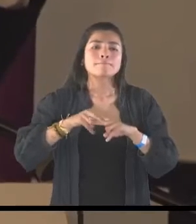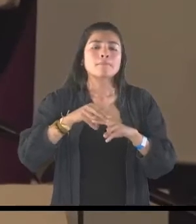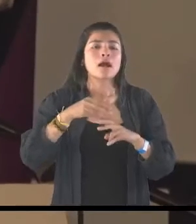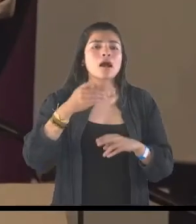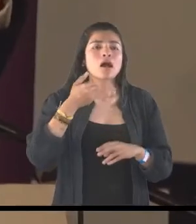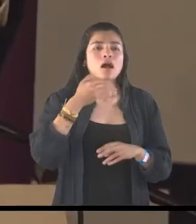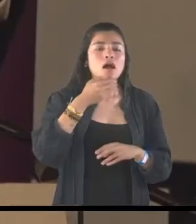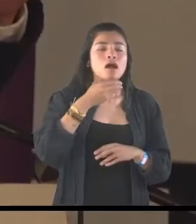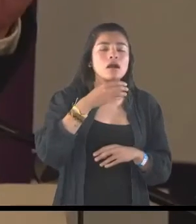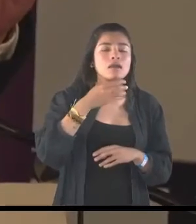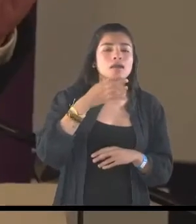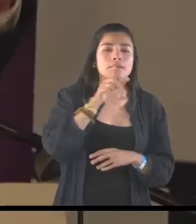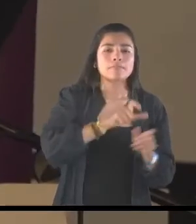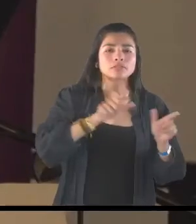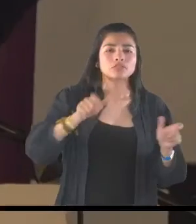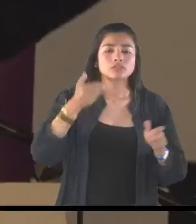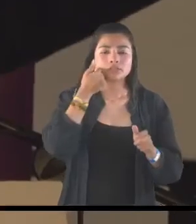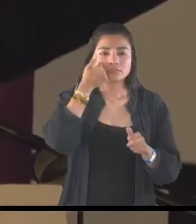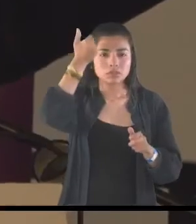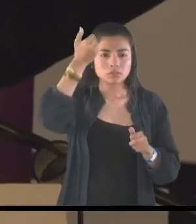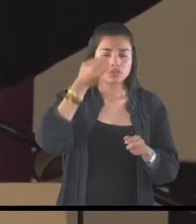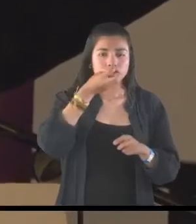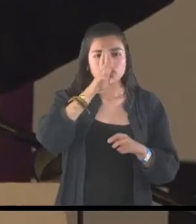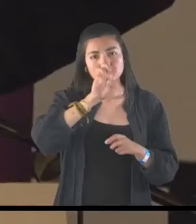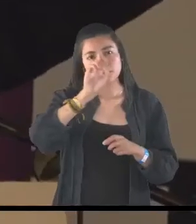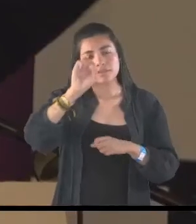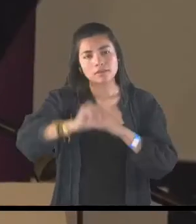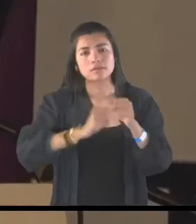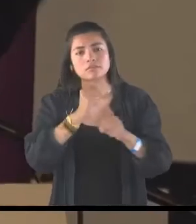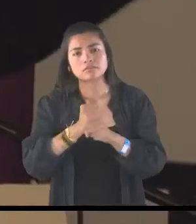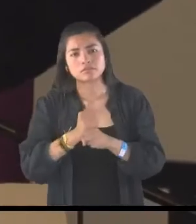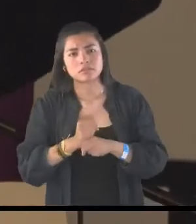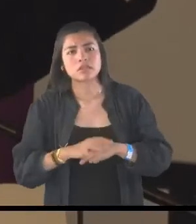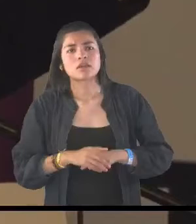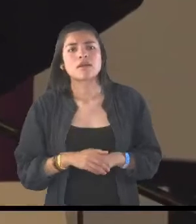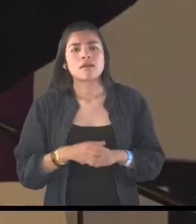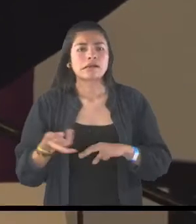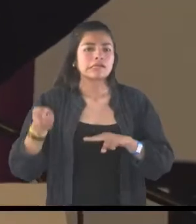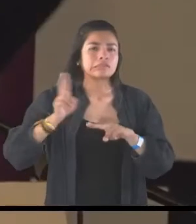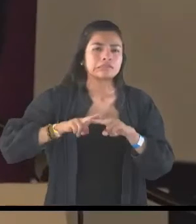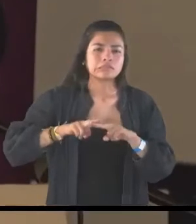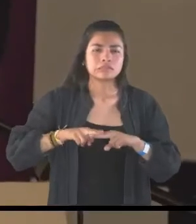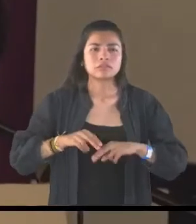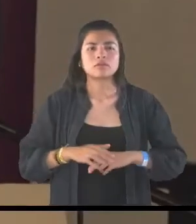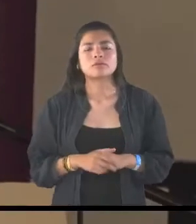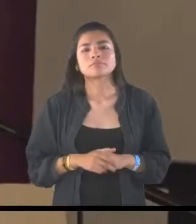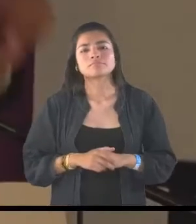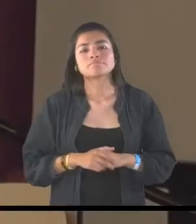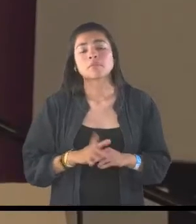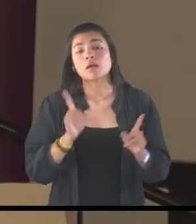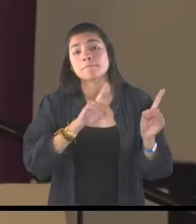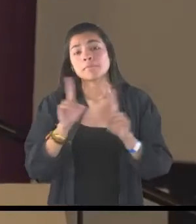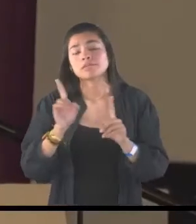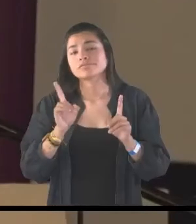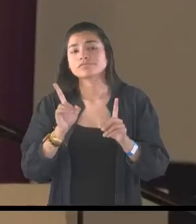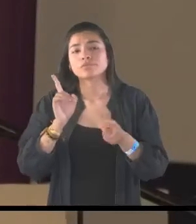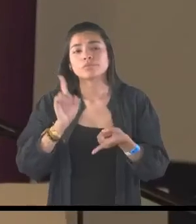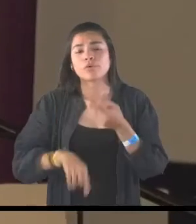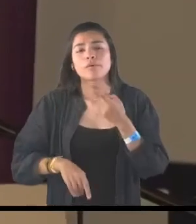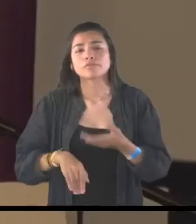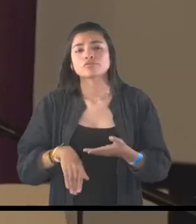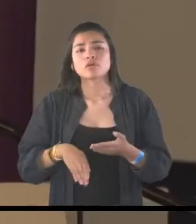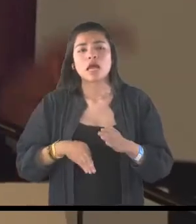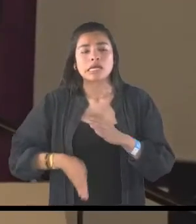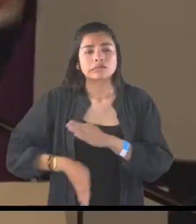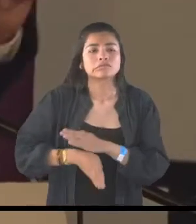con un subsidio que pasa de 80 a 225.000 pesos, casi 3 veces. pero no lo vamos a poder sostener en el